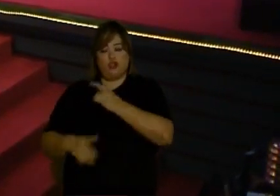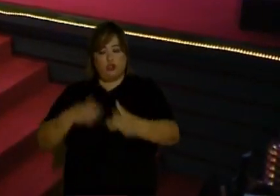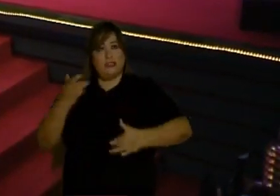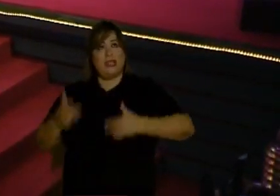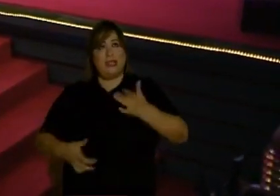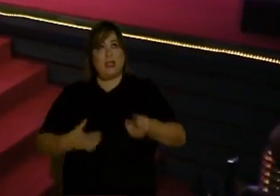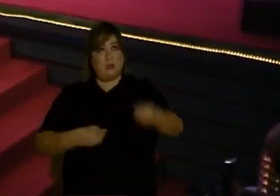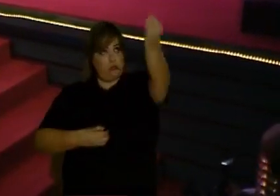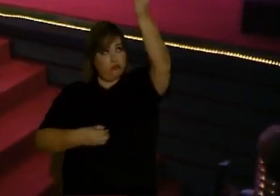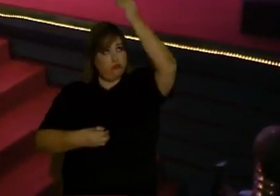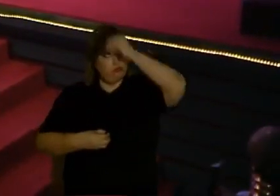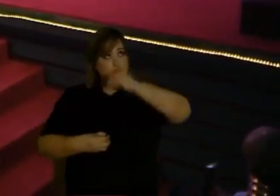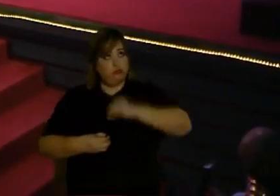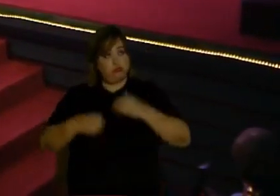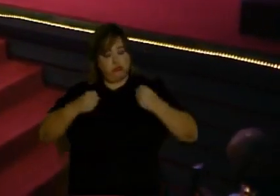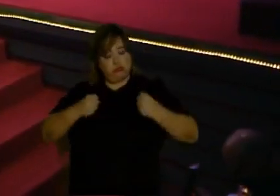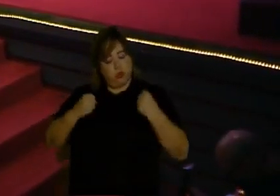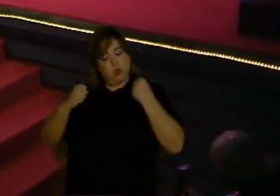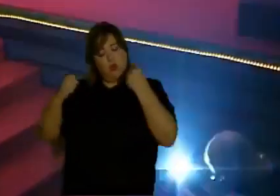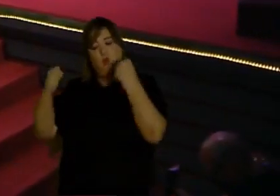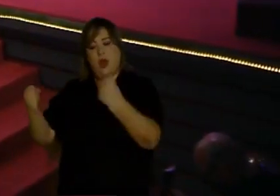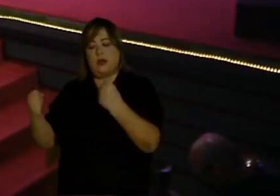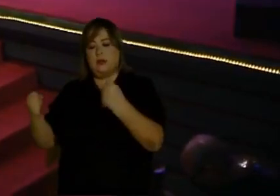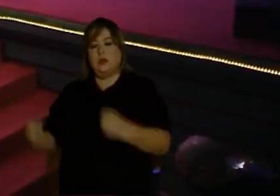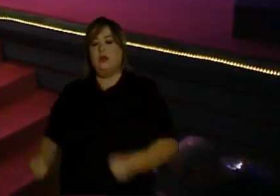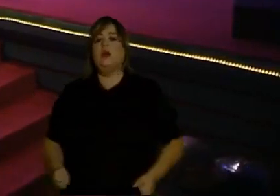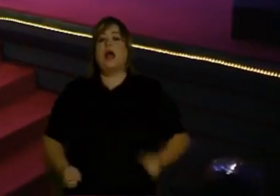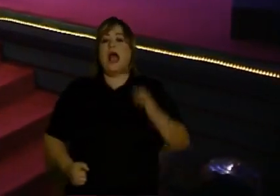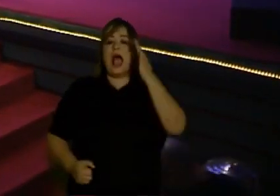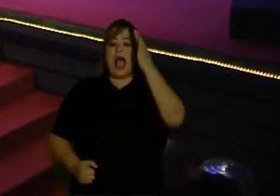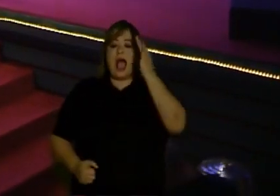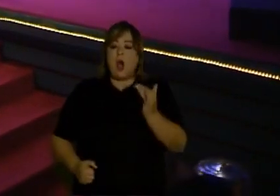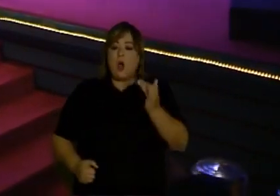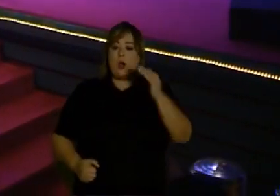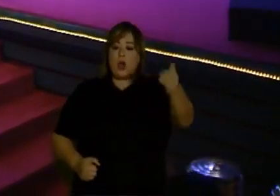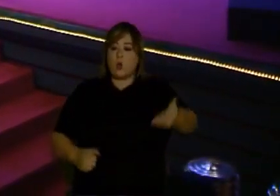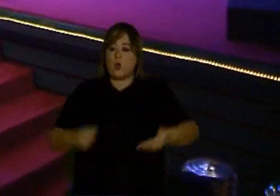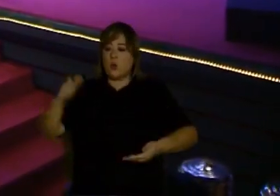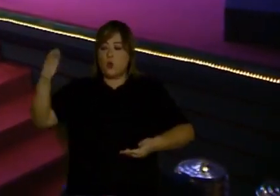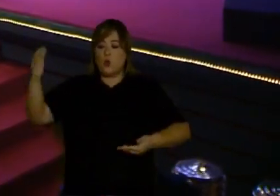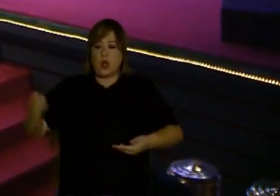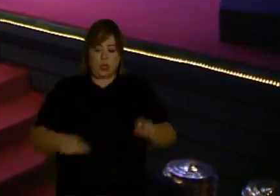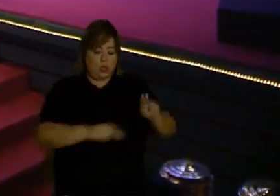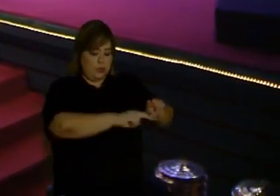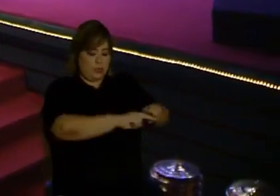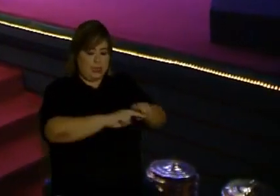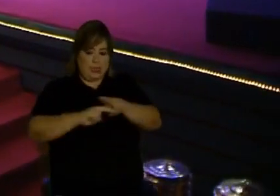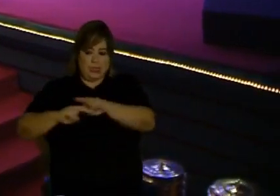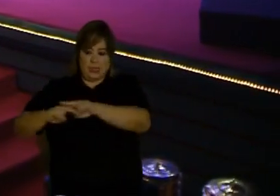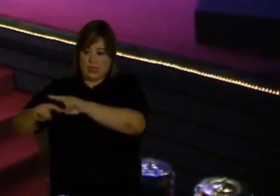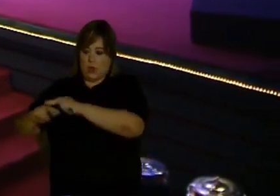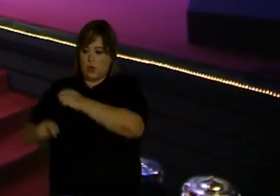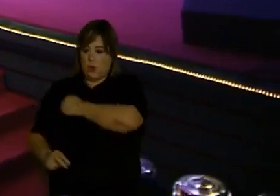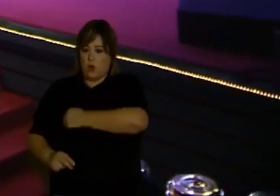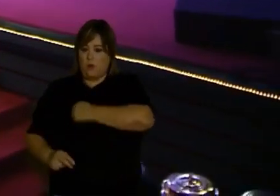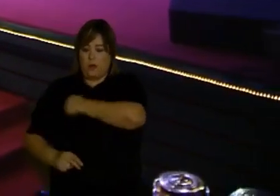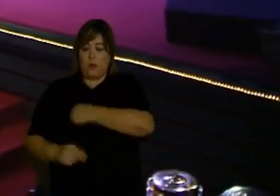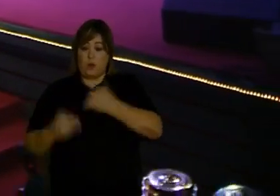Jesús. Amén. Bienvenidos. Tome asiento, Pastor Elizabeth. Aleluya.